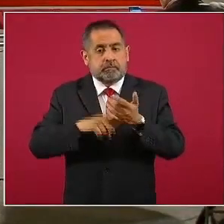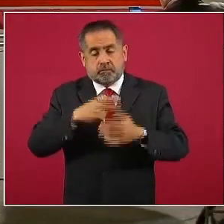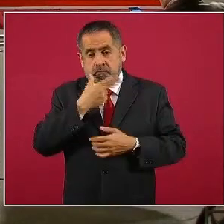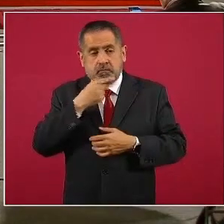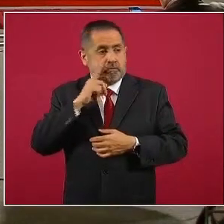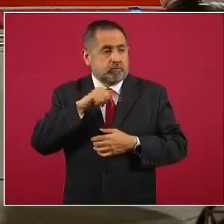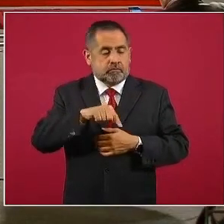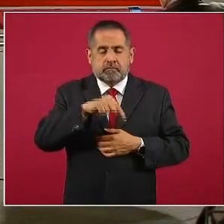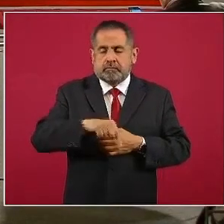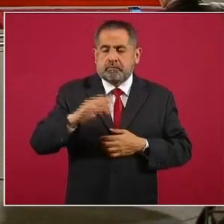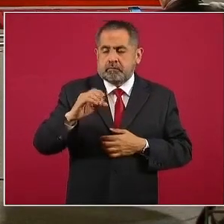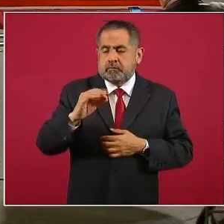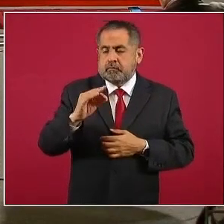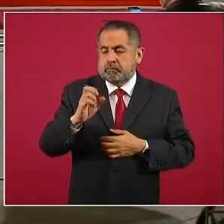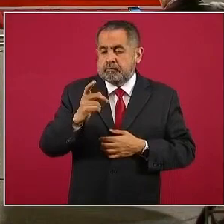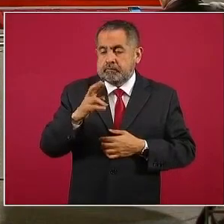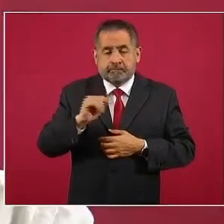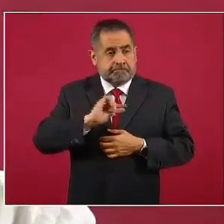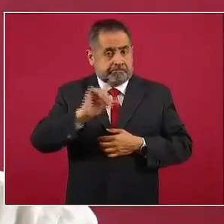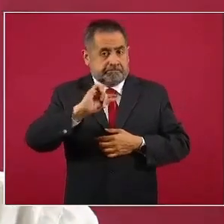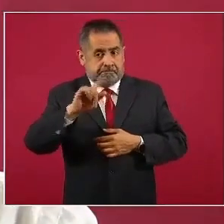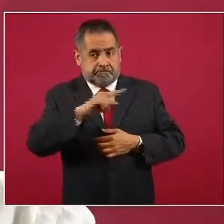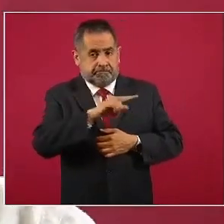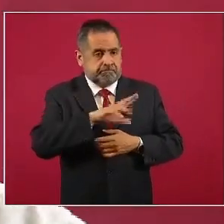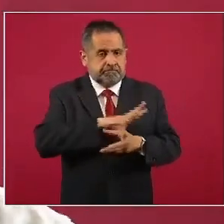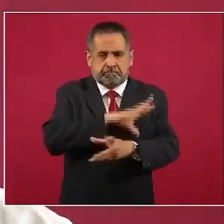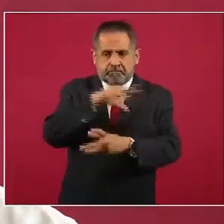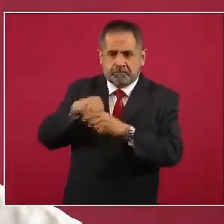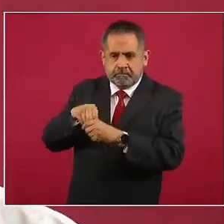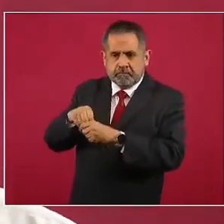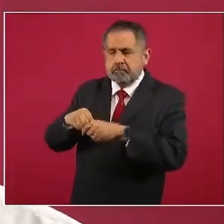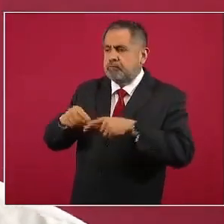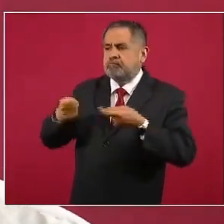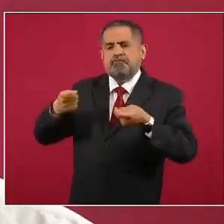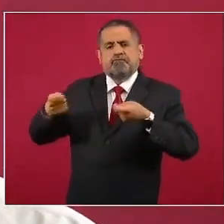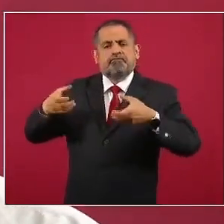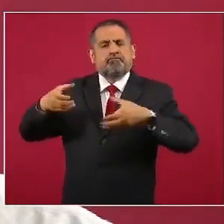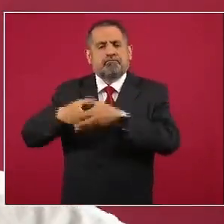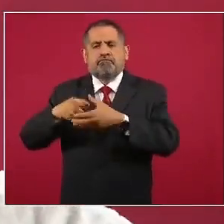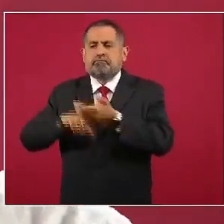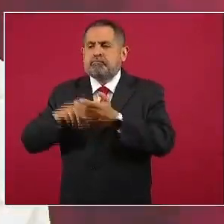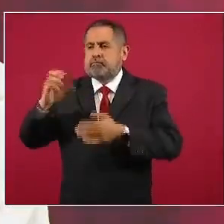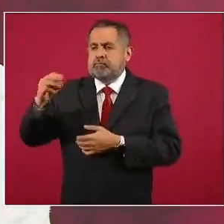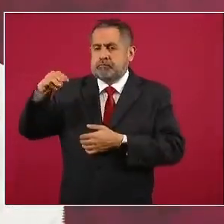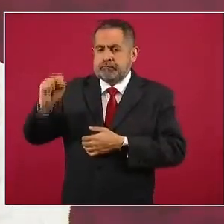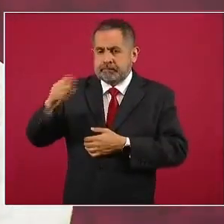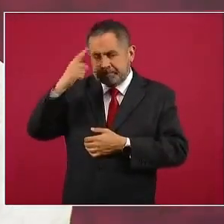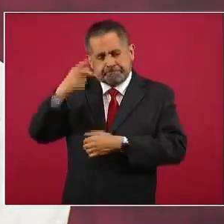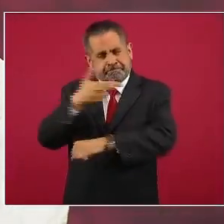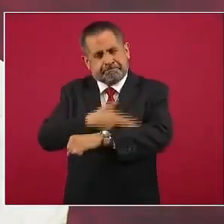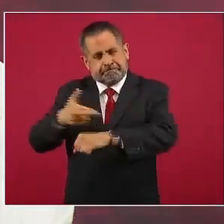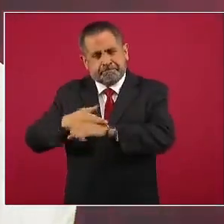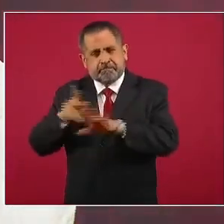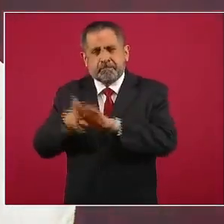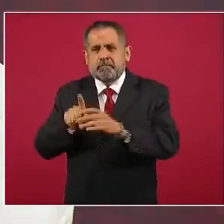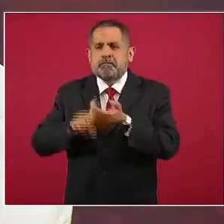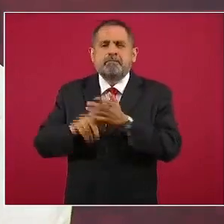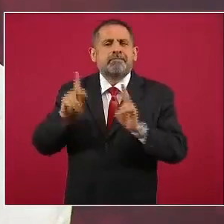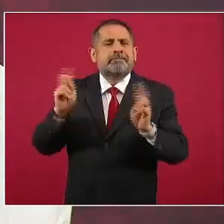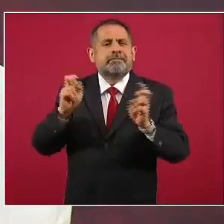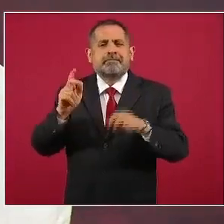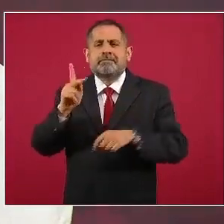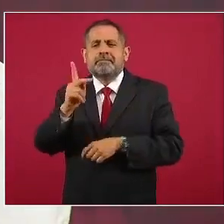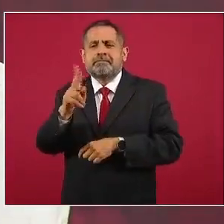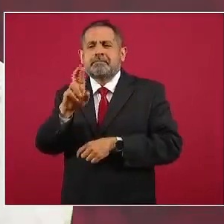la COFEPRIS participen en un trabajo que coordina la Organización Mundial de la Salud para los esquemas de precalificación de